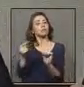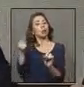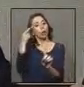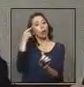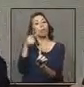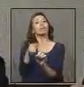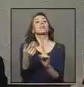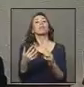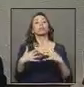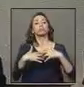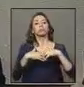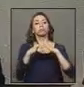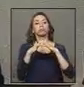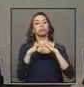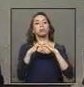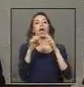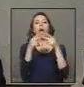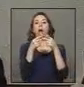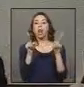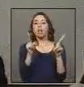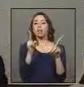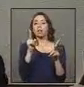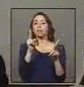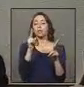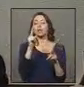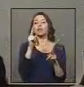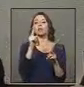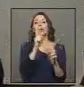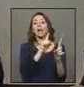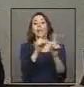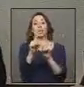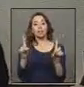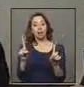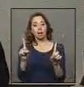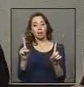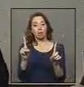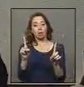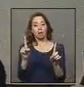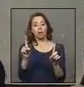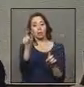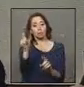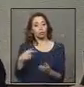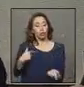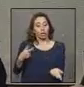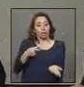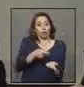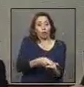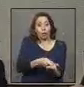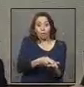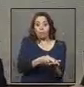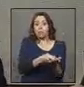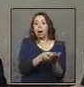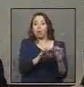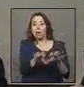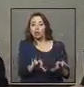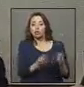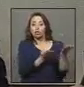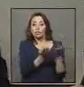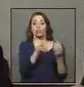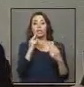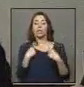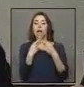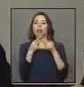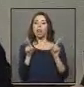de fortalecer la libertad de elegir que tiene cada uno de los consumidores, de manera de asegurar,